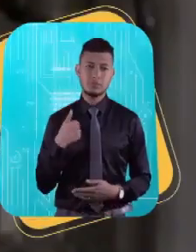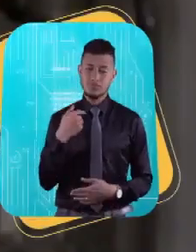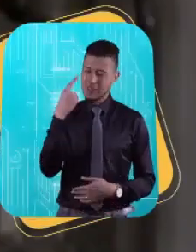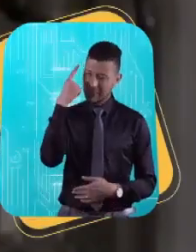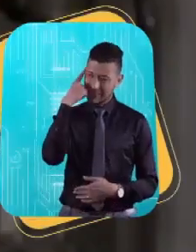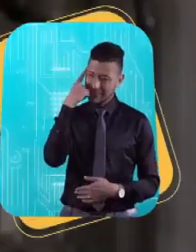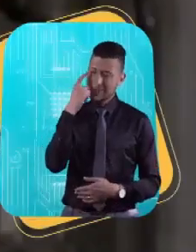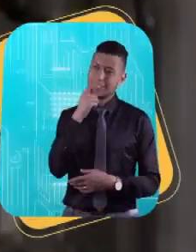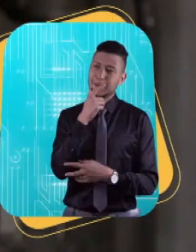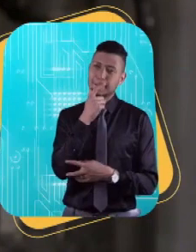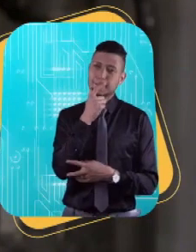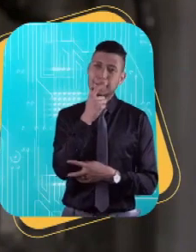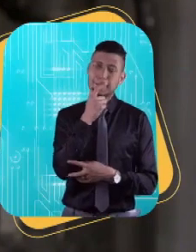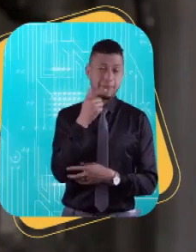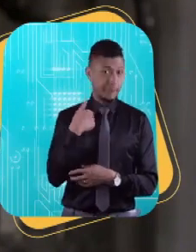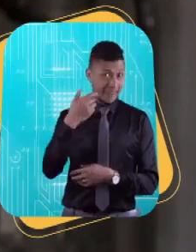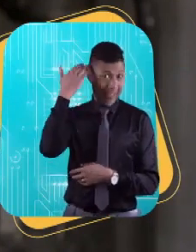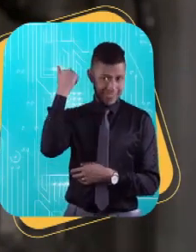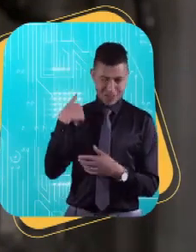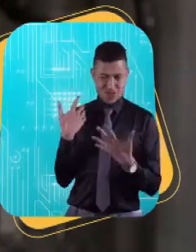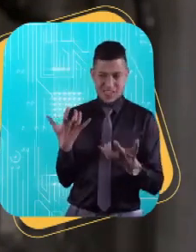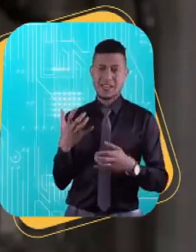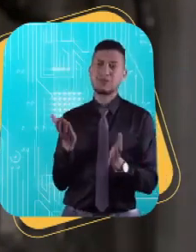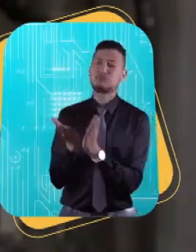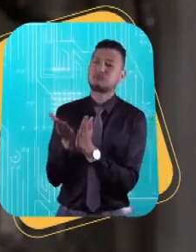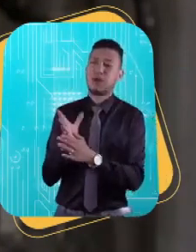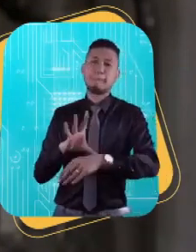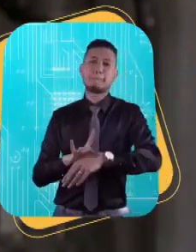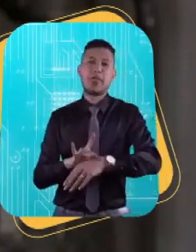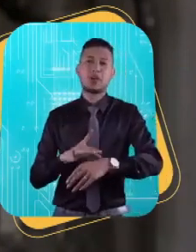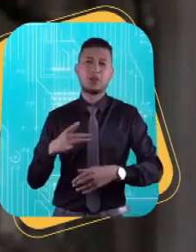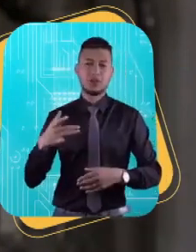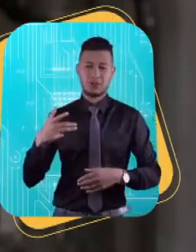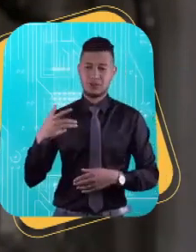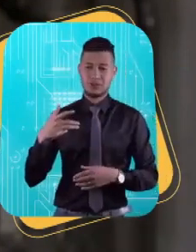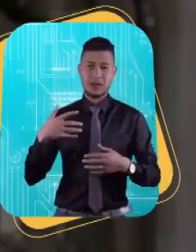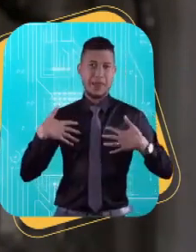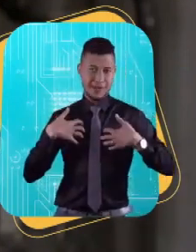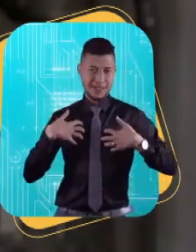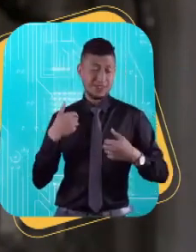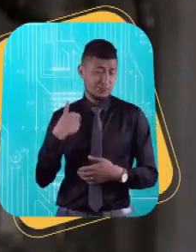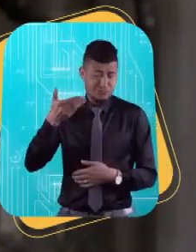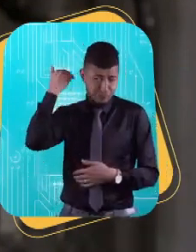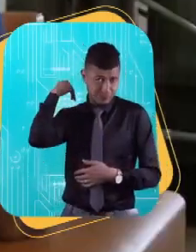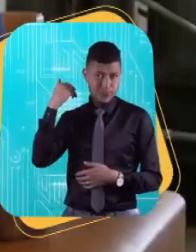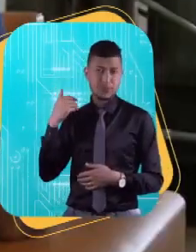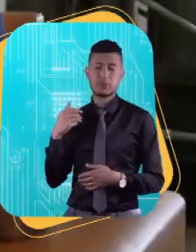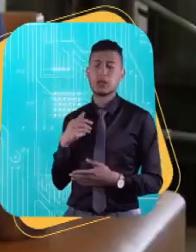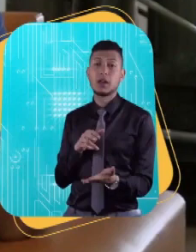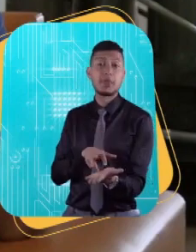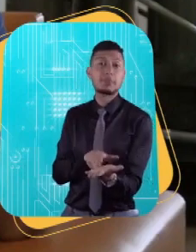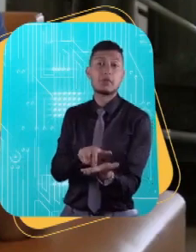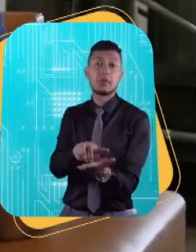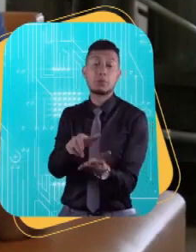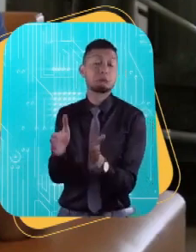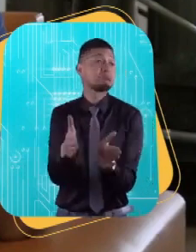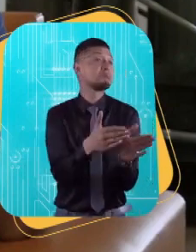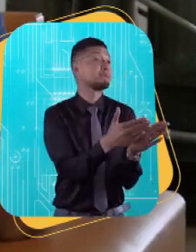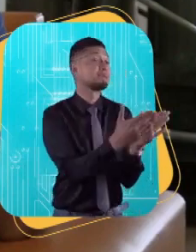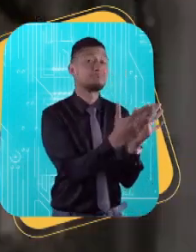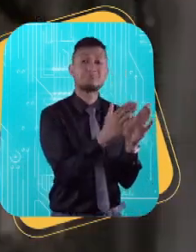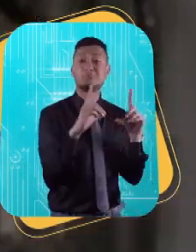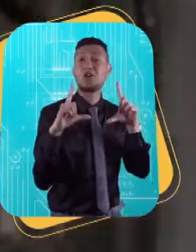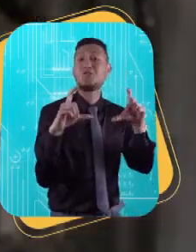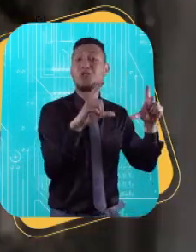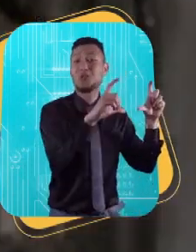21. creo que, vea que yo quería ser veterinario. Yo siempre quise ser veterinario. Pero el destino me